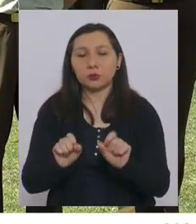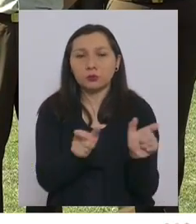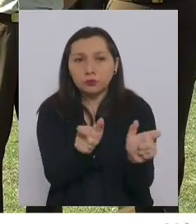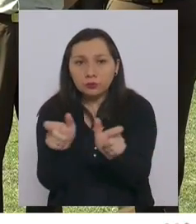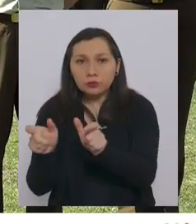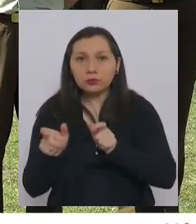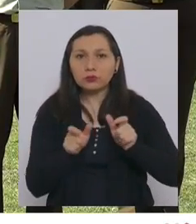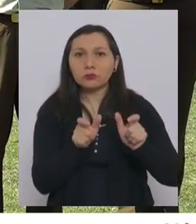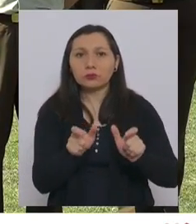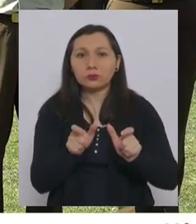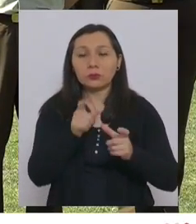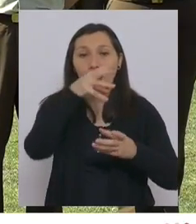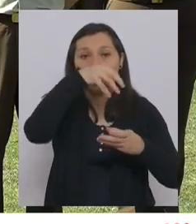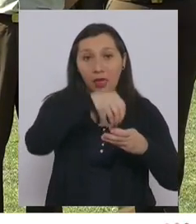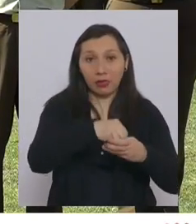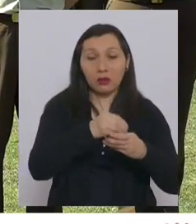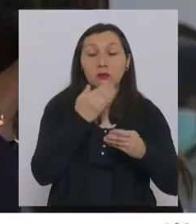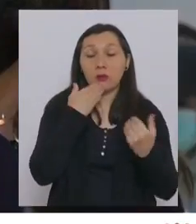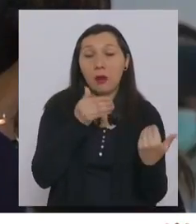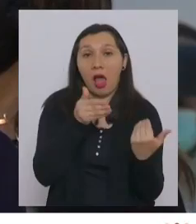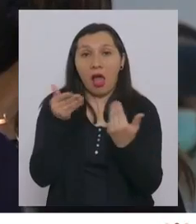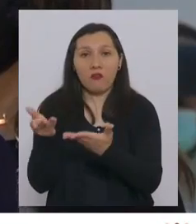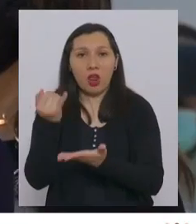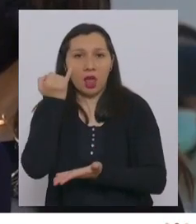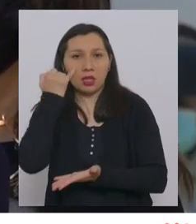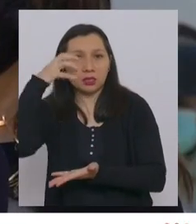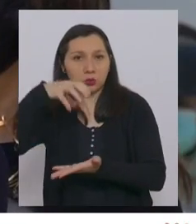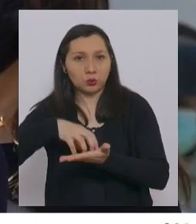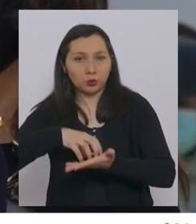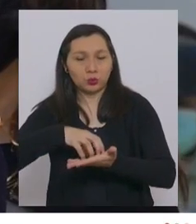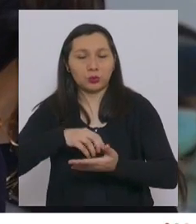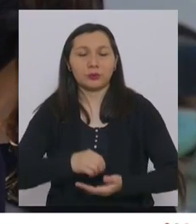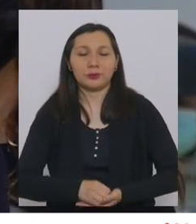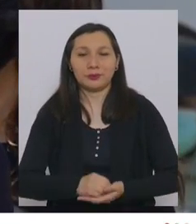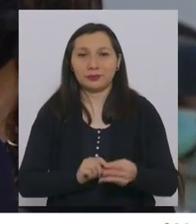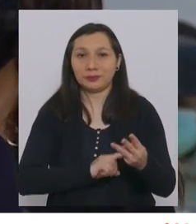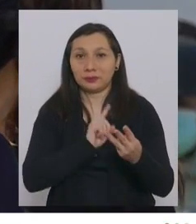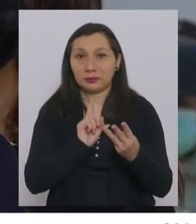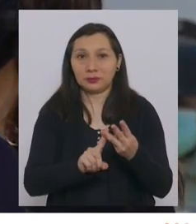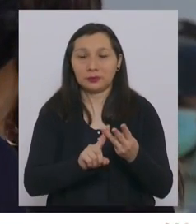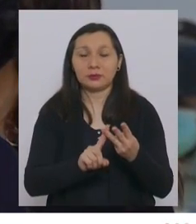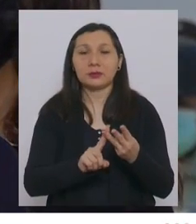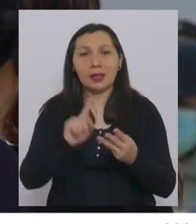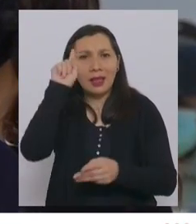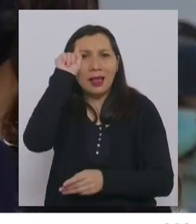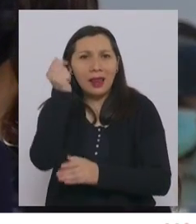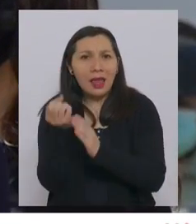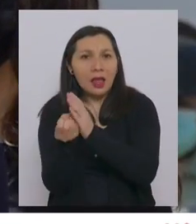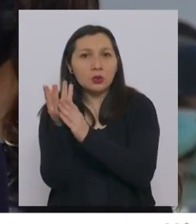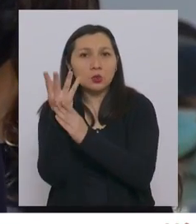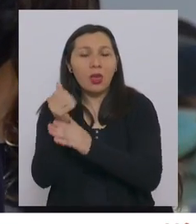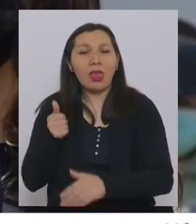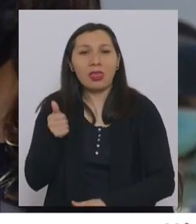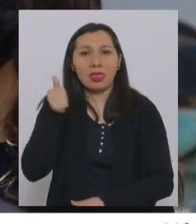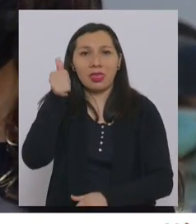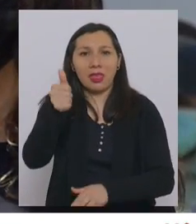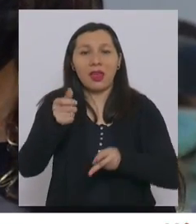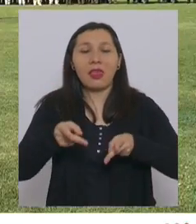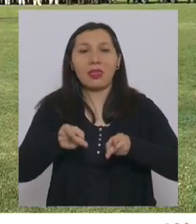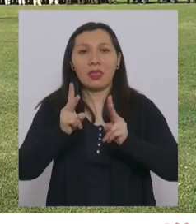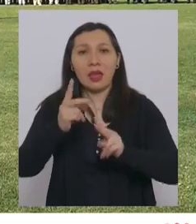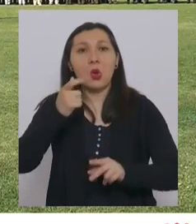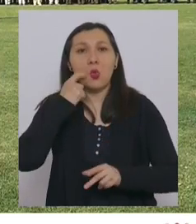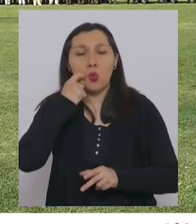control, tanto interno como externo, de la institución. Tercero, la creación de una dirección de derechos